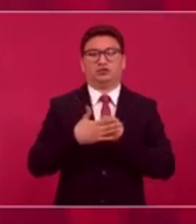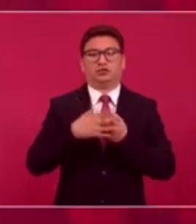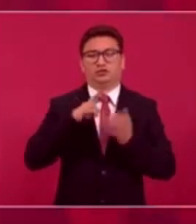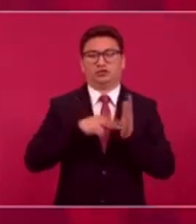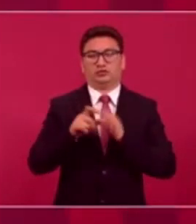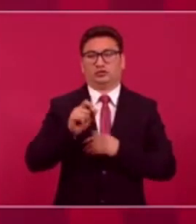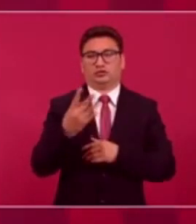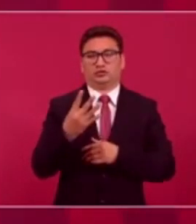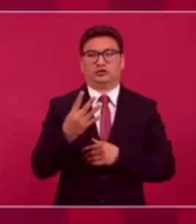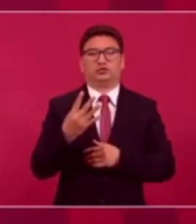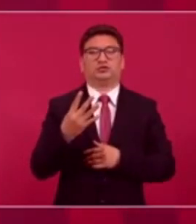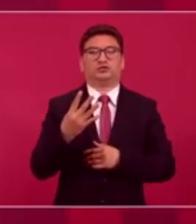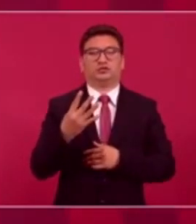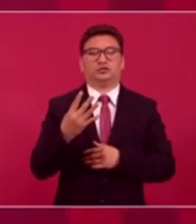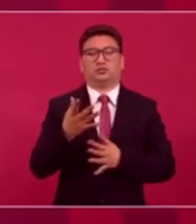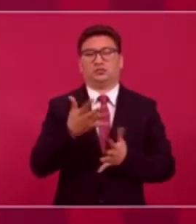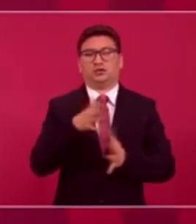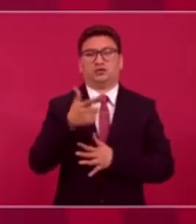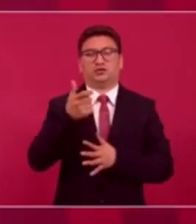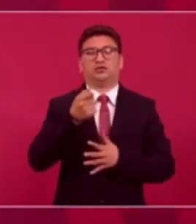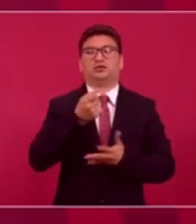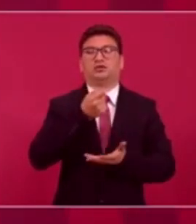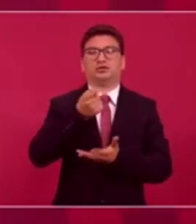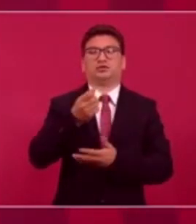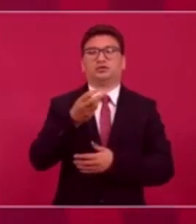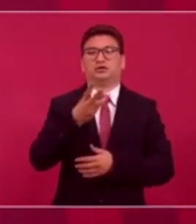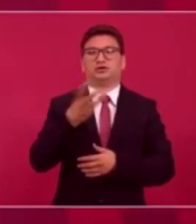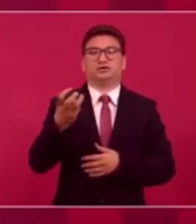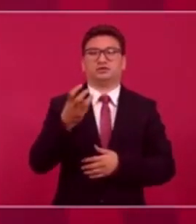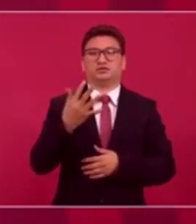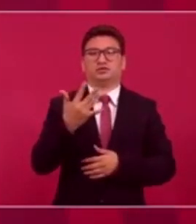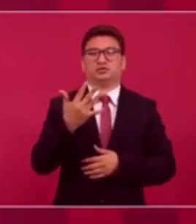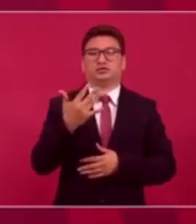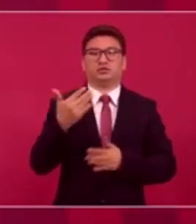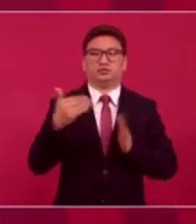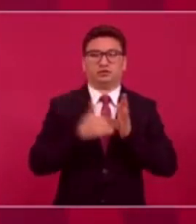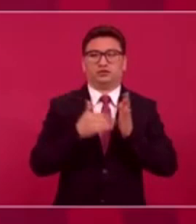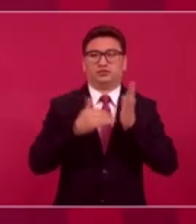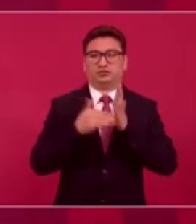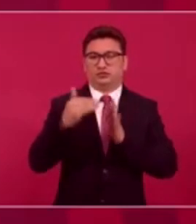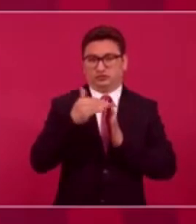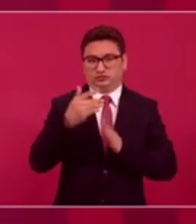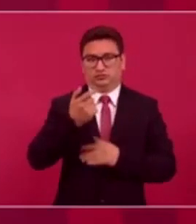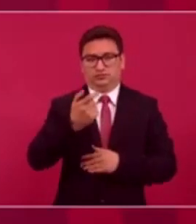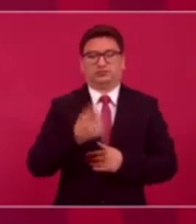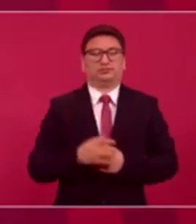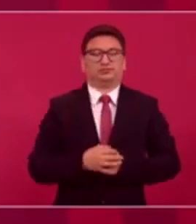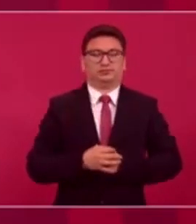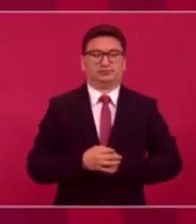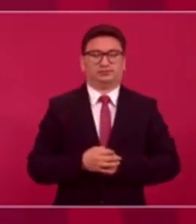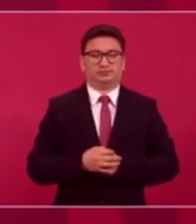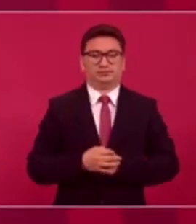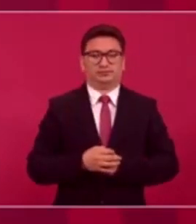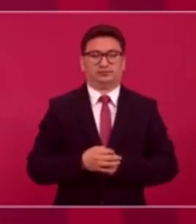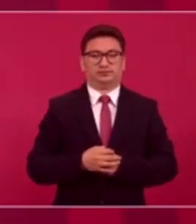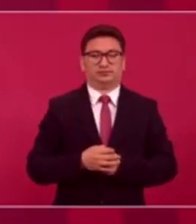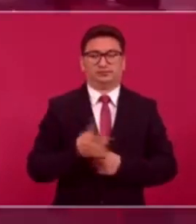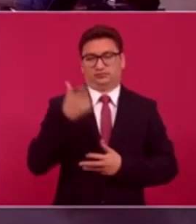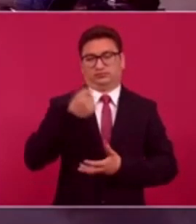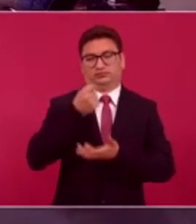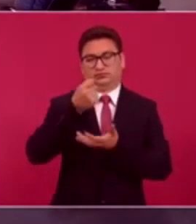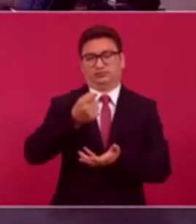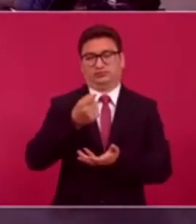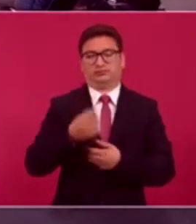2024 alrededor de 350 mil millones de pesos de presupuesto.